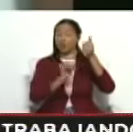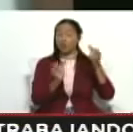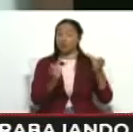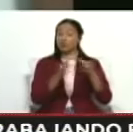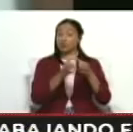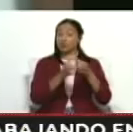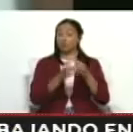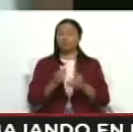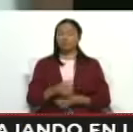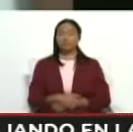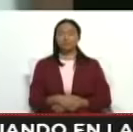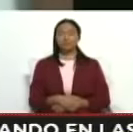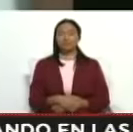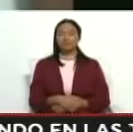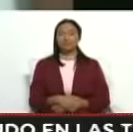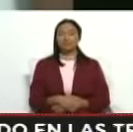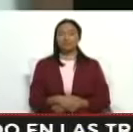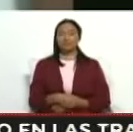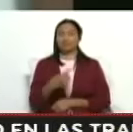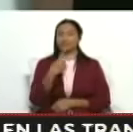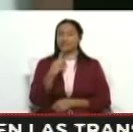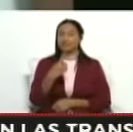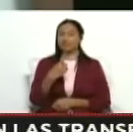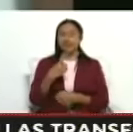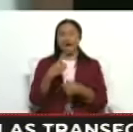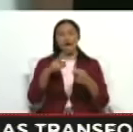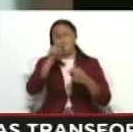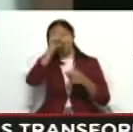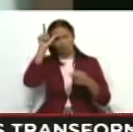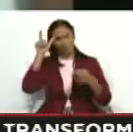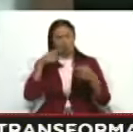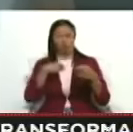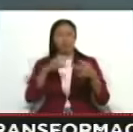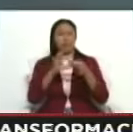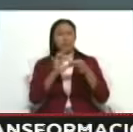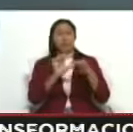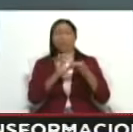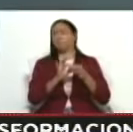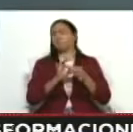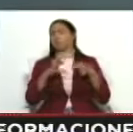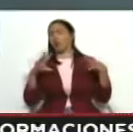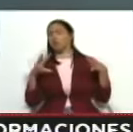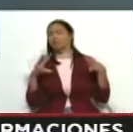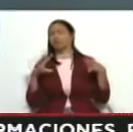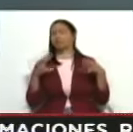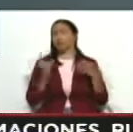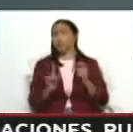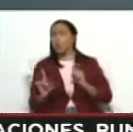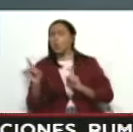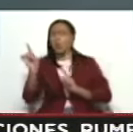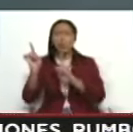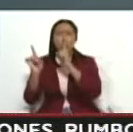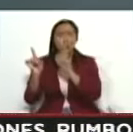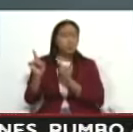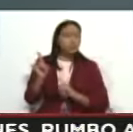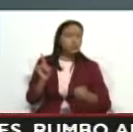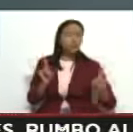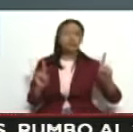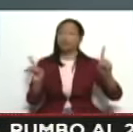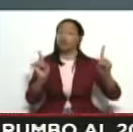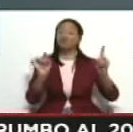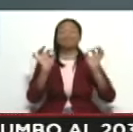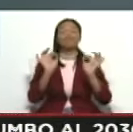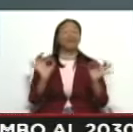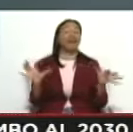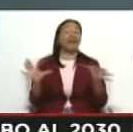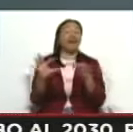Ellos, todos decían que eran enemigos, Leopoldo López por acá, Carlos Ocariz por acá, pero no. Aliados hasta